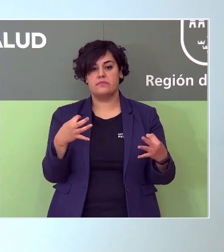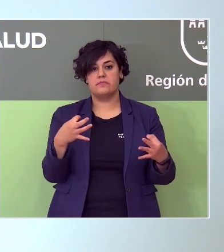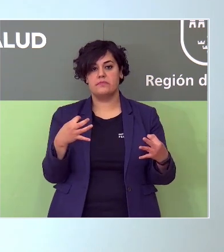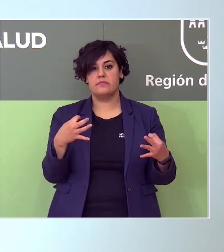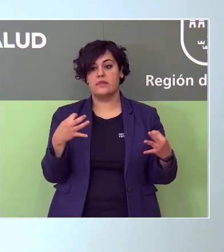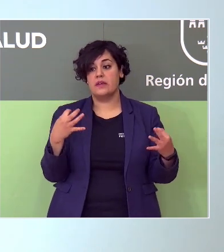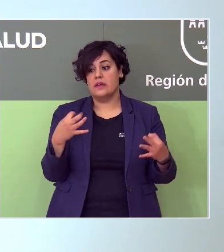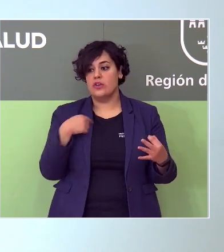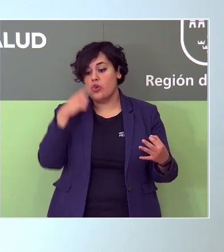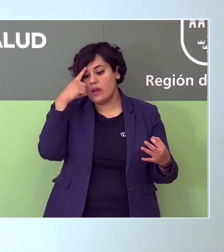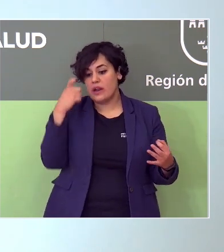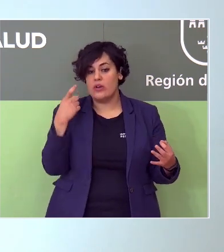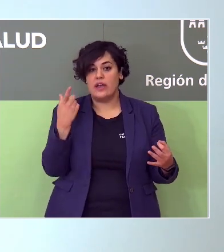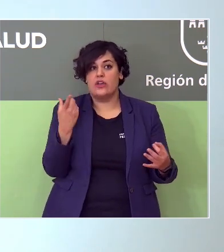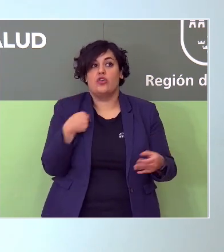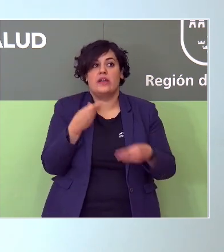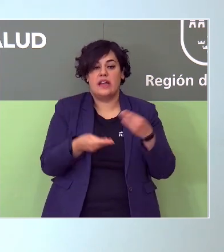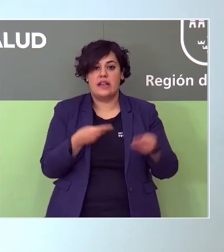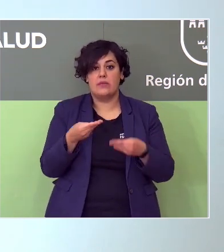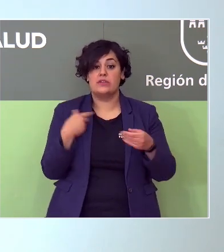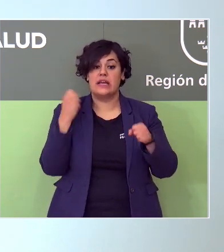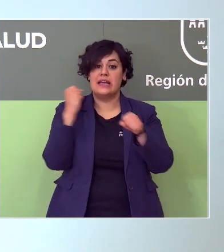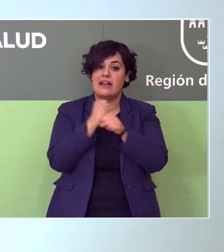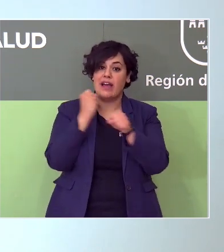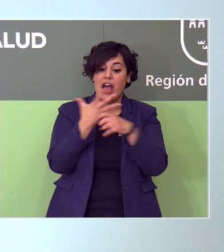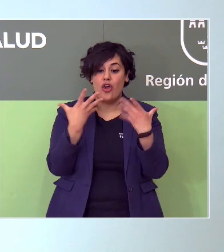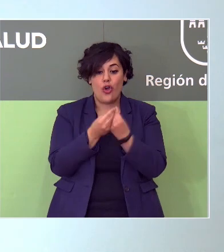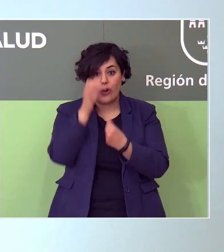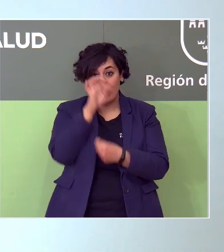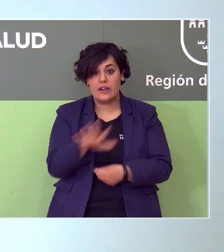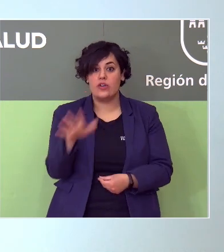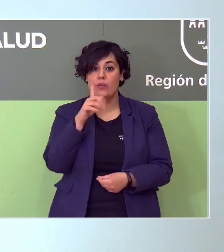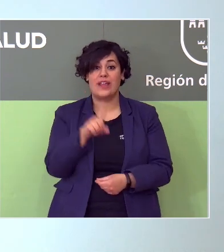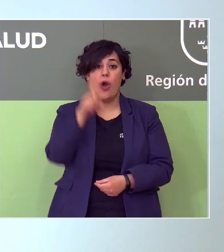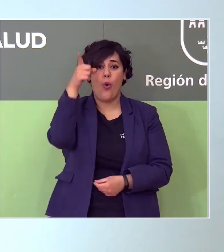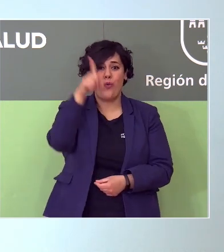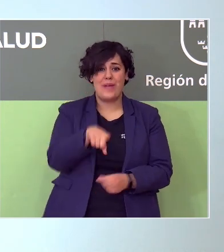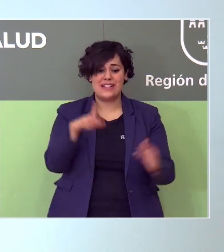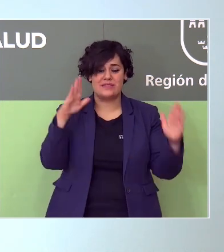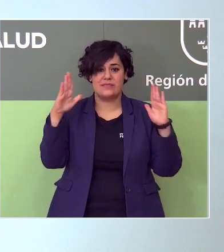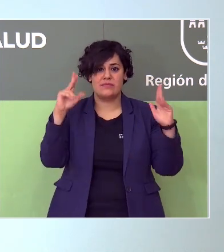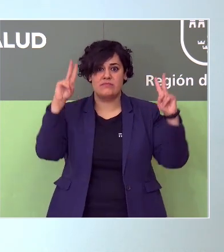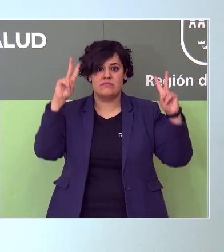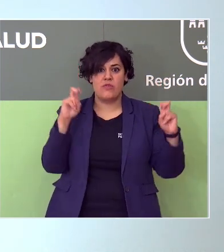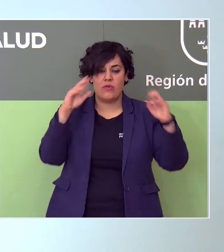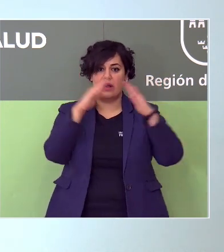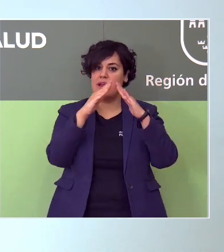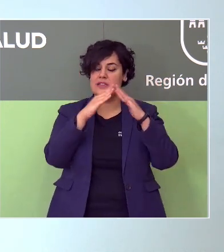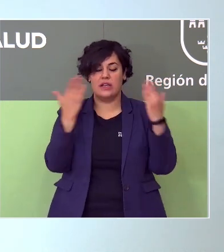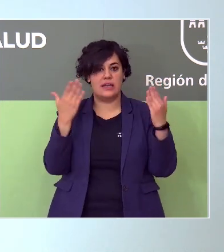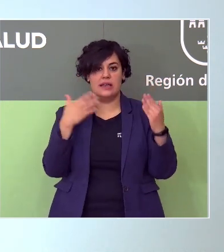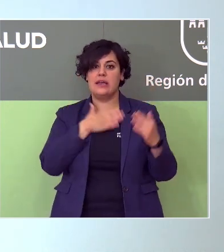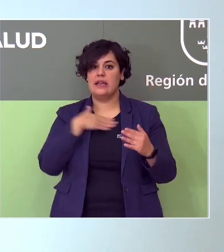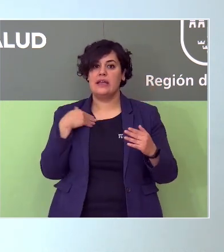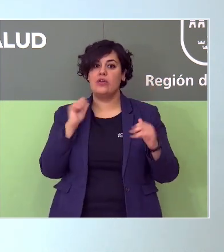yo por lo menos lo que haría sería trabajar ahora con los niños. Creo que los niños llevan ya un mes encerrados en casa y creo que eso, cuanto antes podamos empezar a